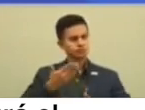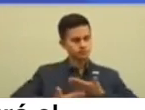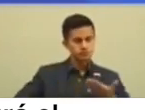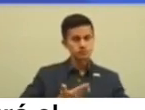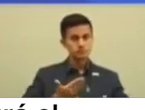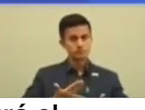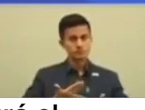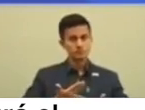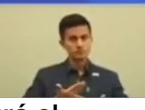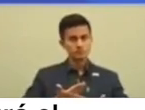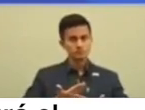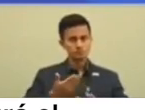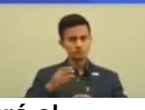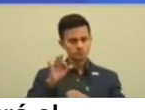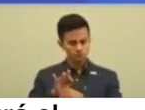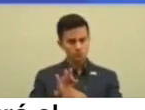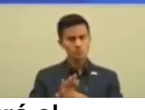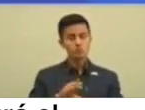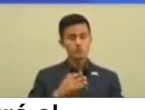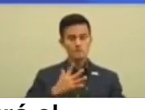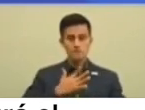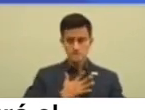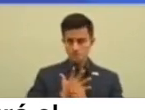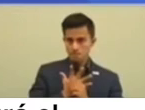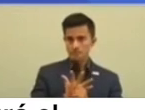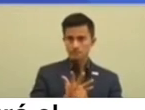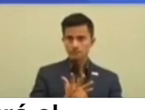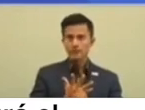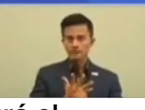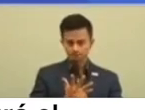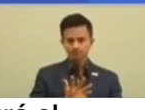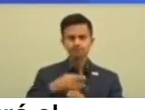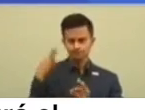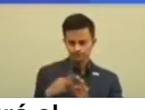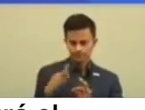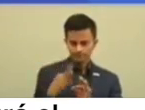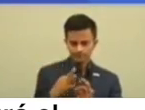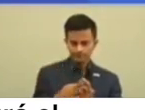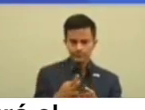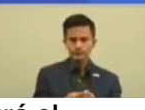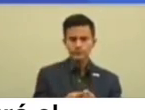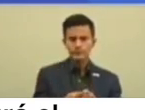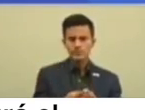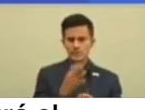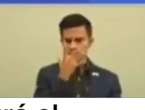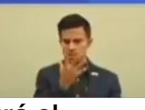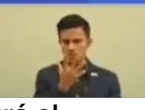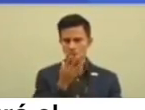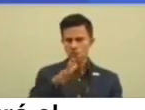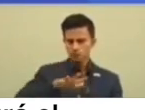adquirido, manifestando mi compromiso para dar efectivo cumplimiento con un estricto apego a un